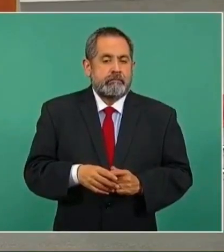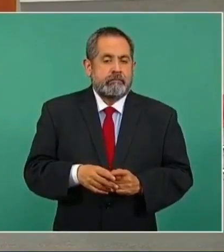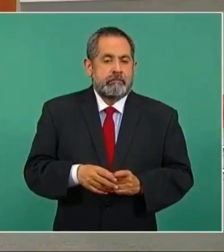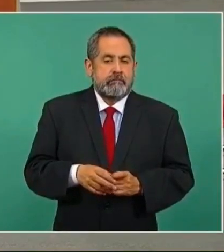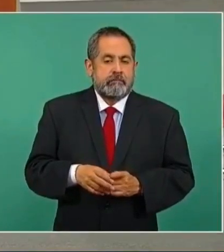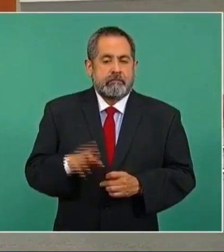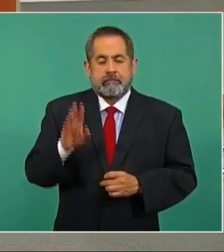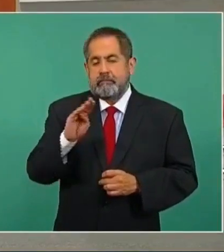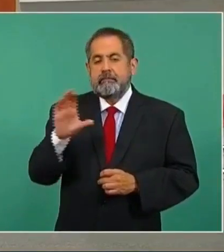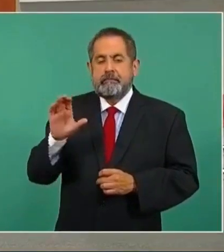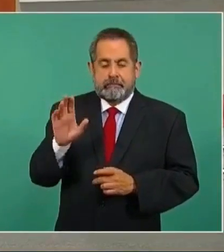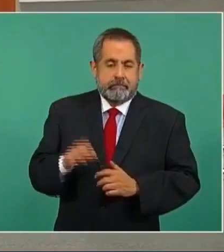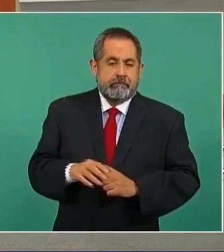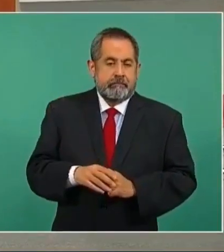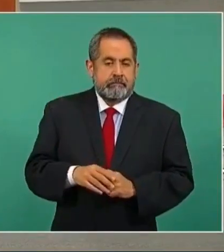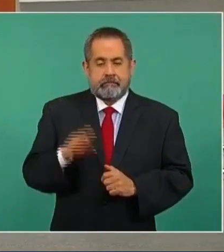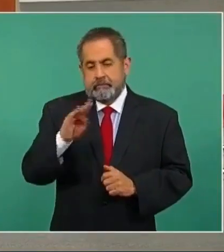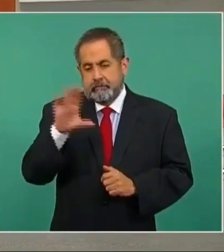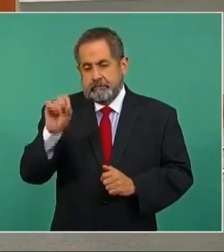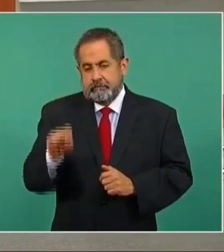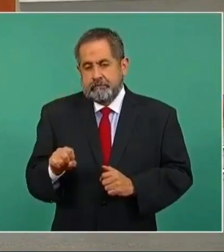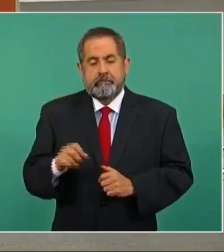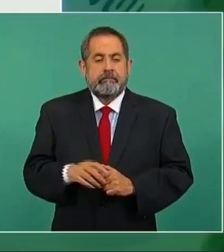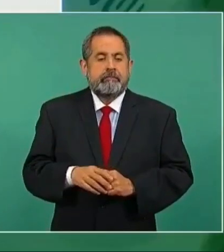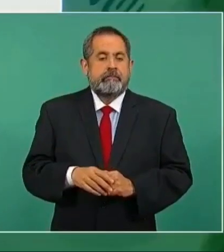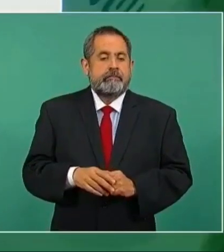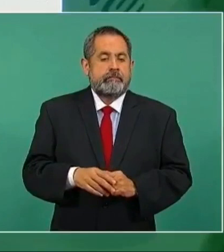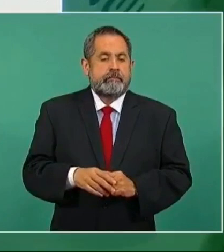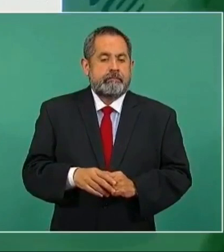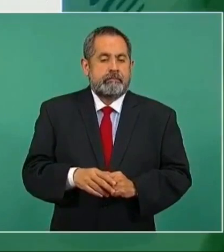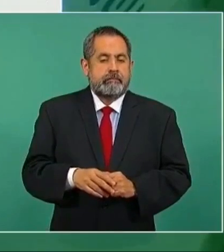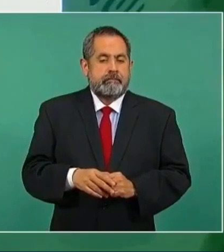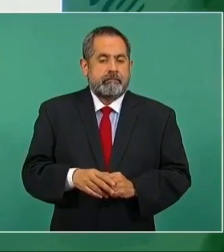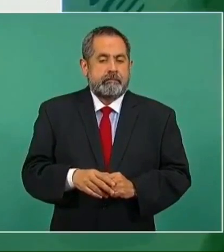Ah, Baja California Sur